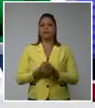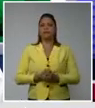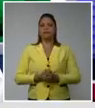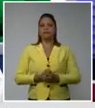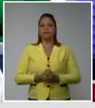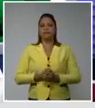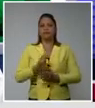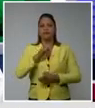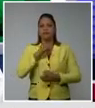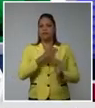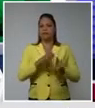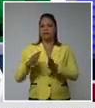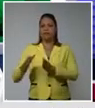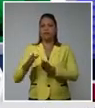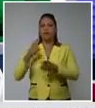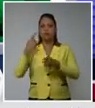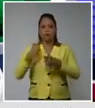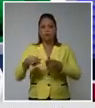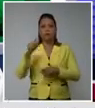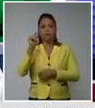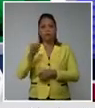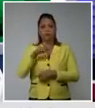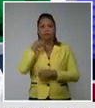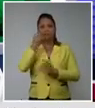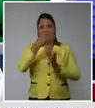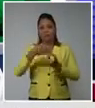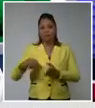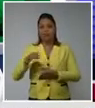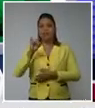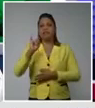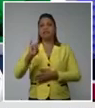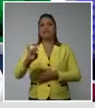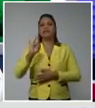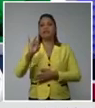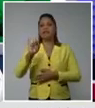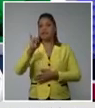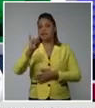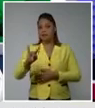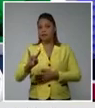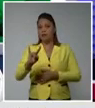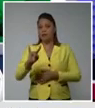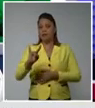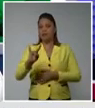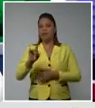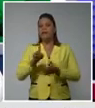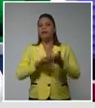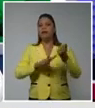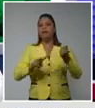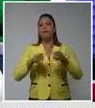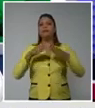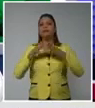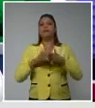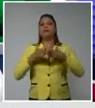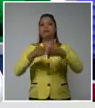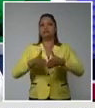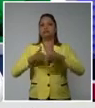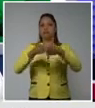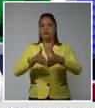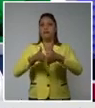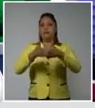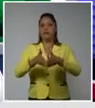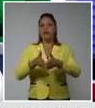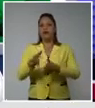un paciente de 79 años de edad, de aquí de La Habana, de la provincia de Granma, del